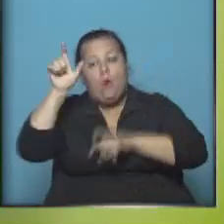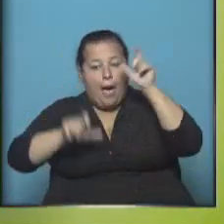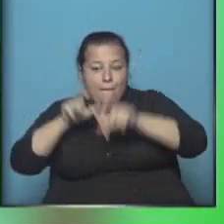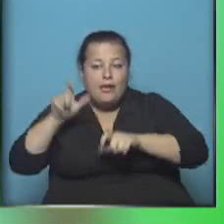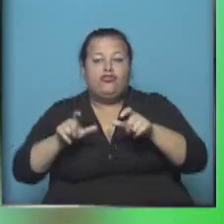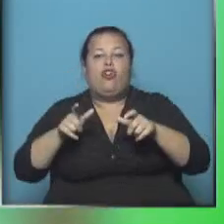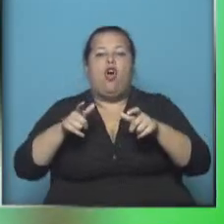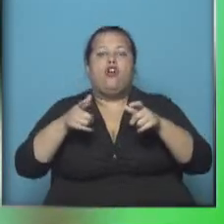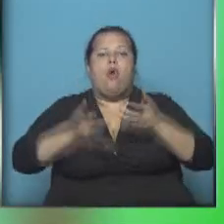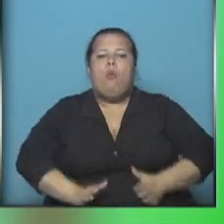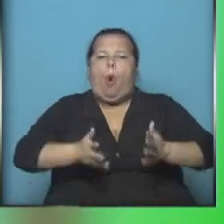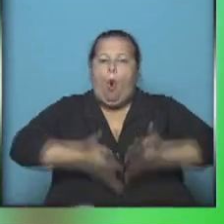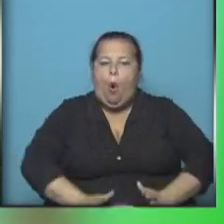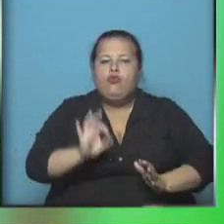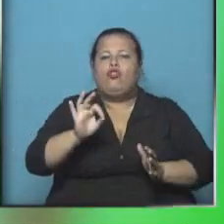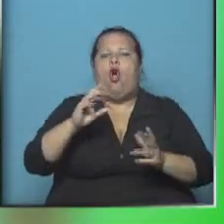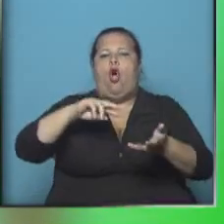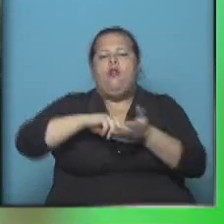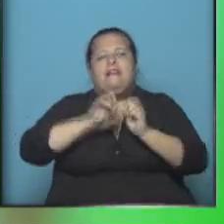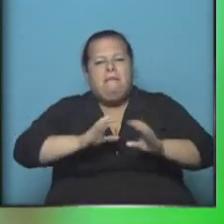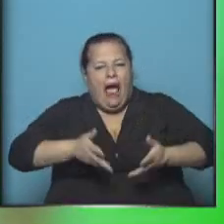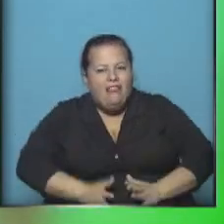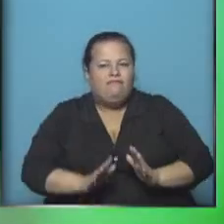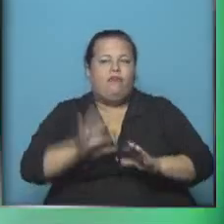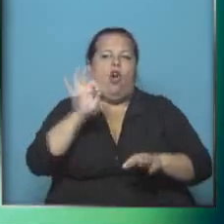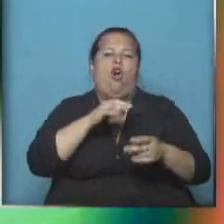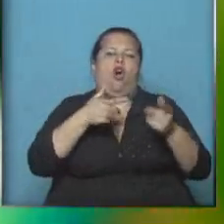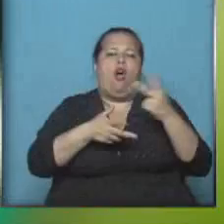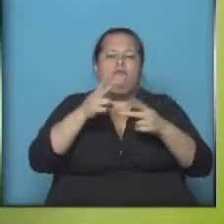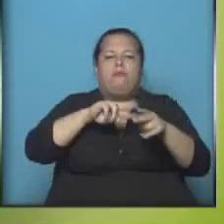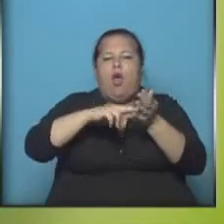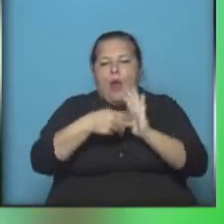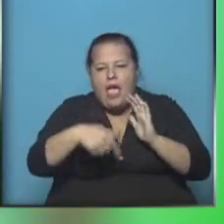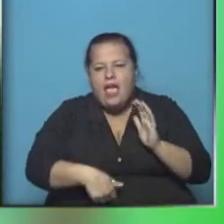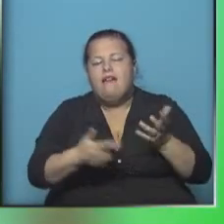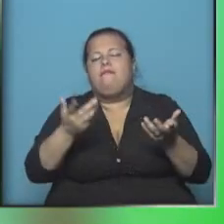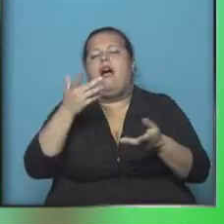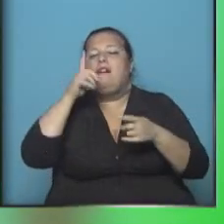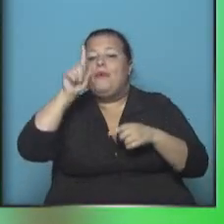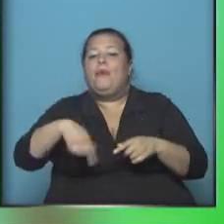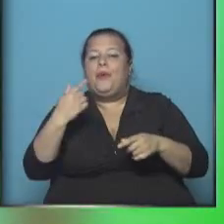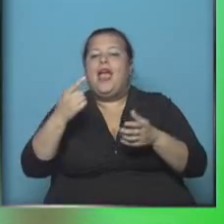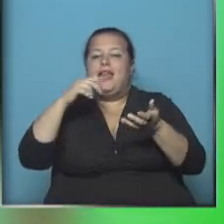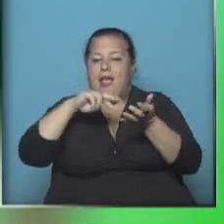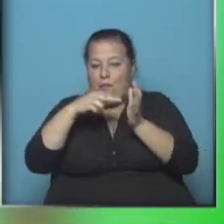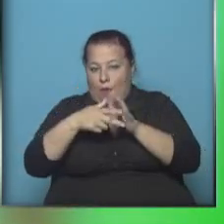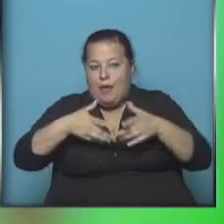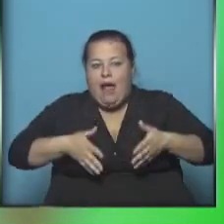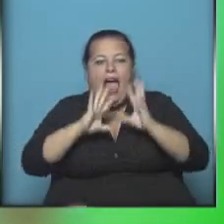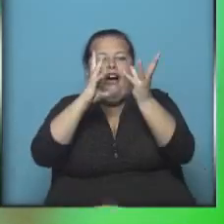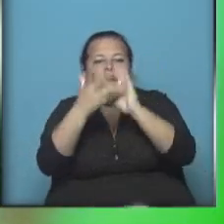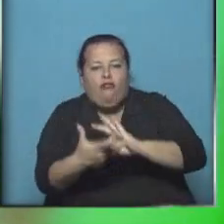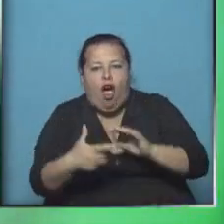han tenido muchos partos o partos muy traumáticos, episiotomías con algunos problemas, pasan a tener alteraciones en su anatomía,